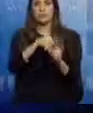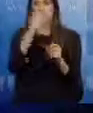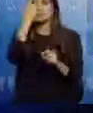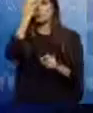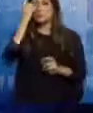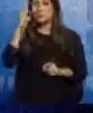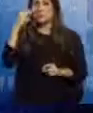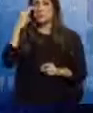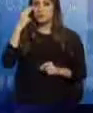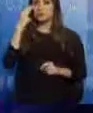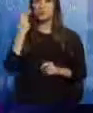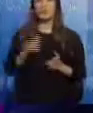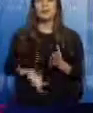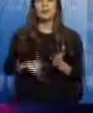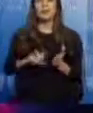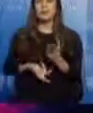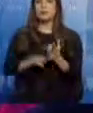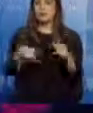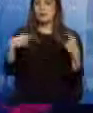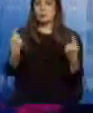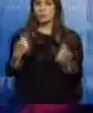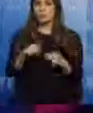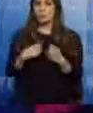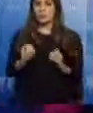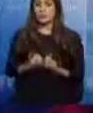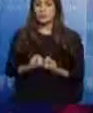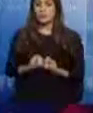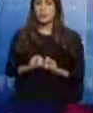ante lo evidente? ¿Qué nos pasa como sociedad? El país